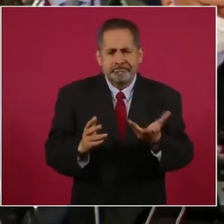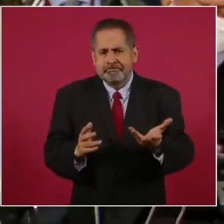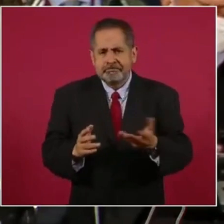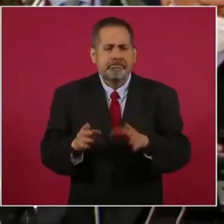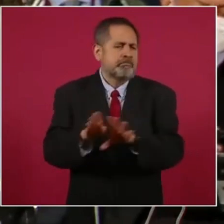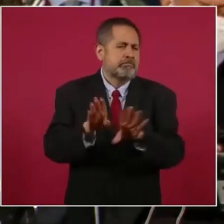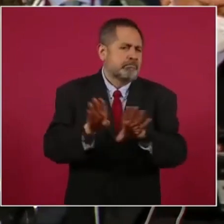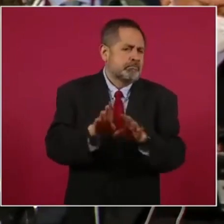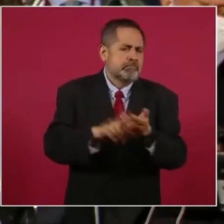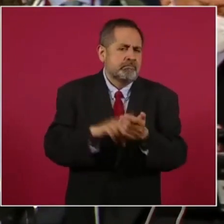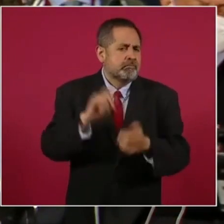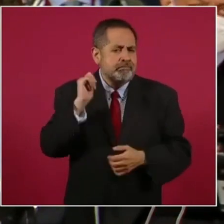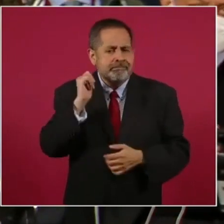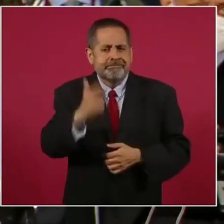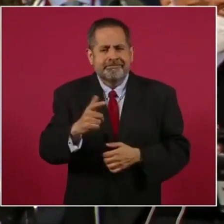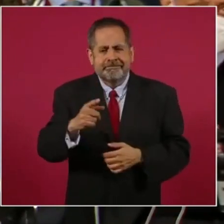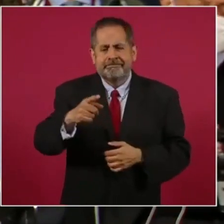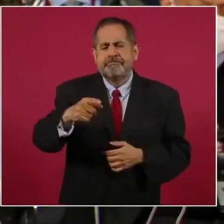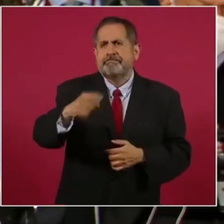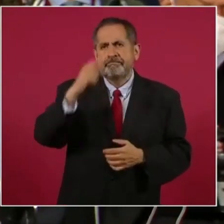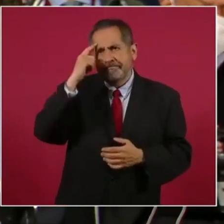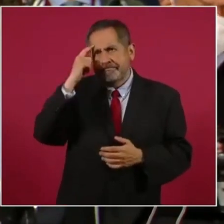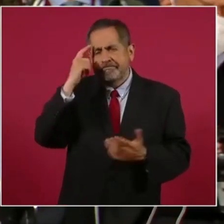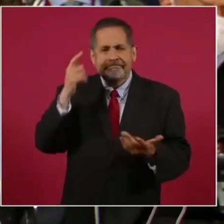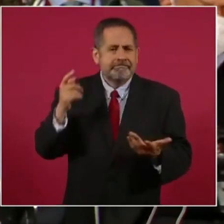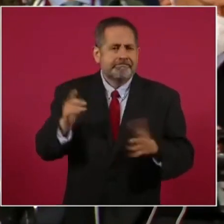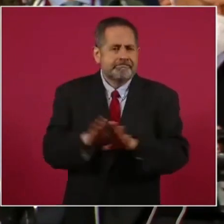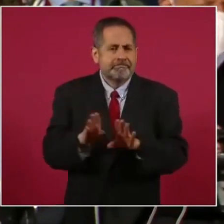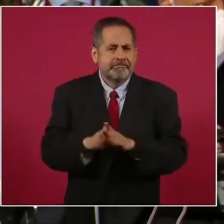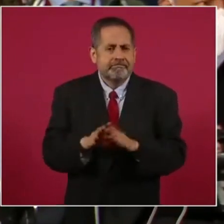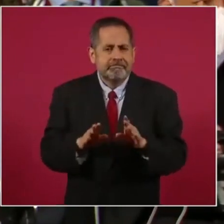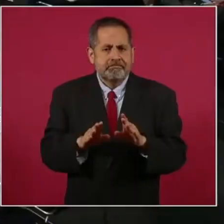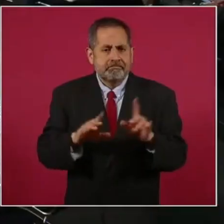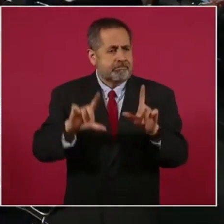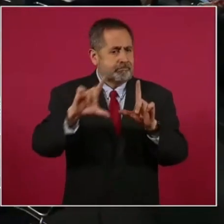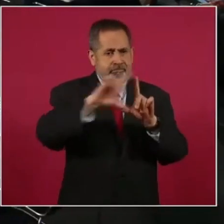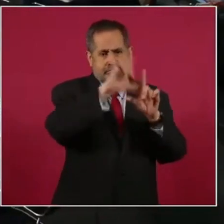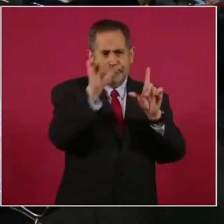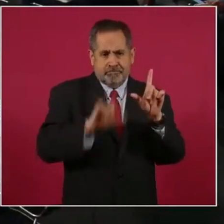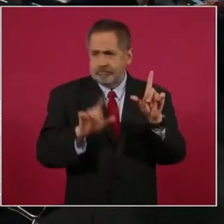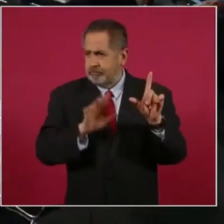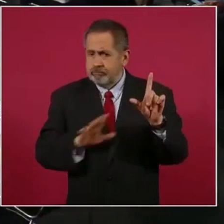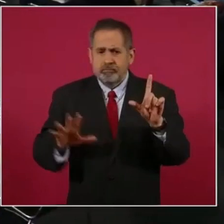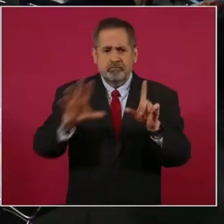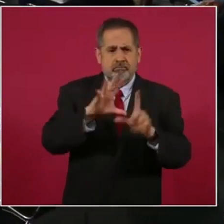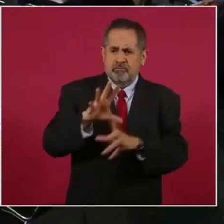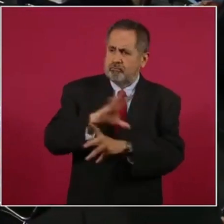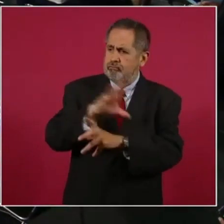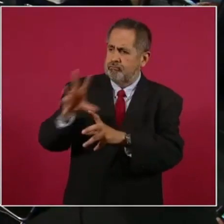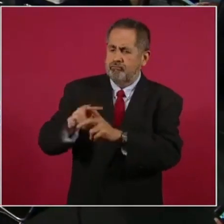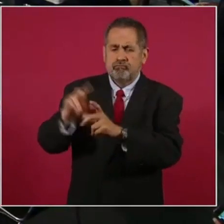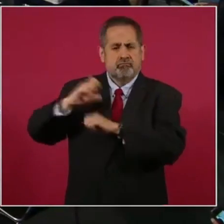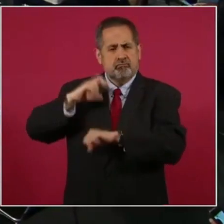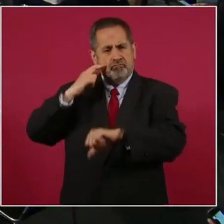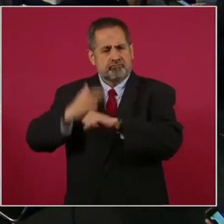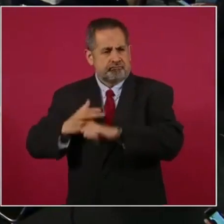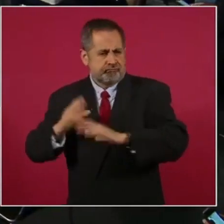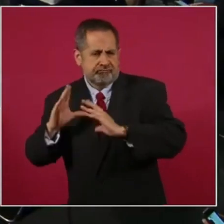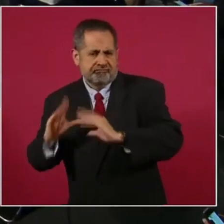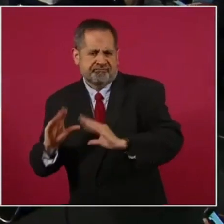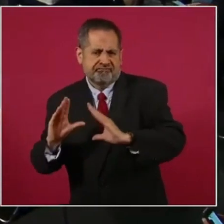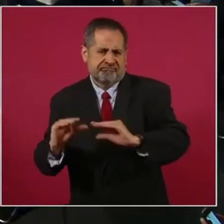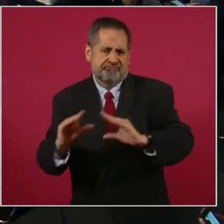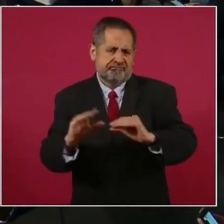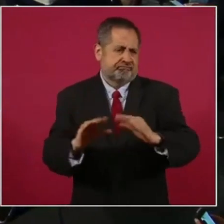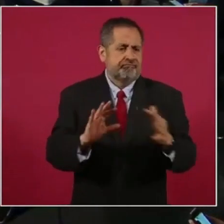alguna forma de cómo cambiar o de alguna forma que dependieran del Estado como un mando único para que hubiera mayor coordinación